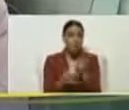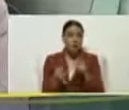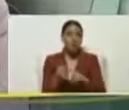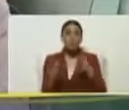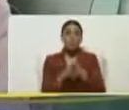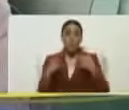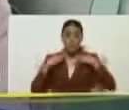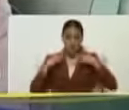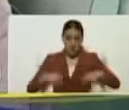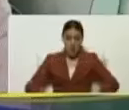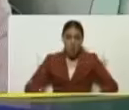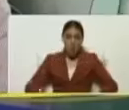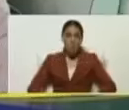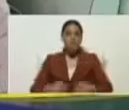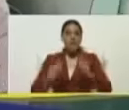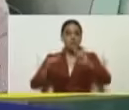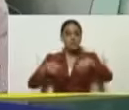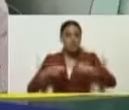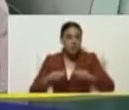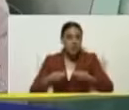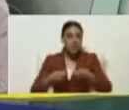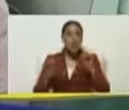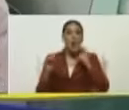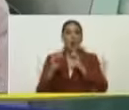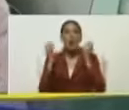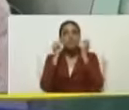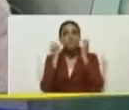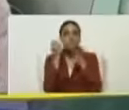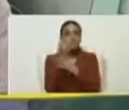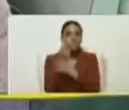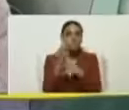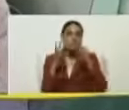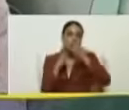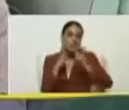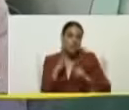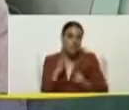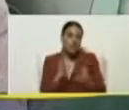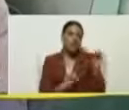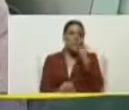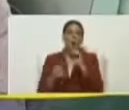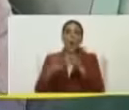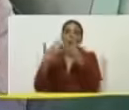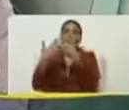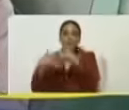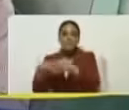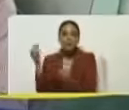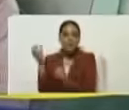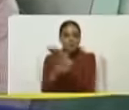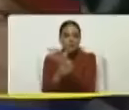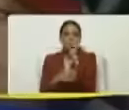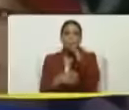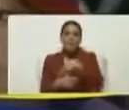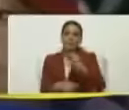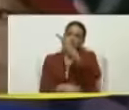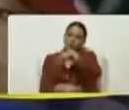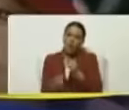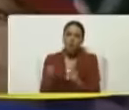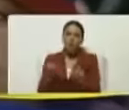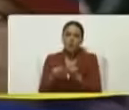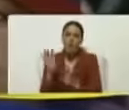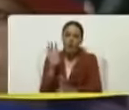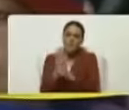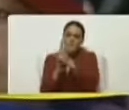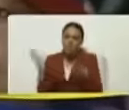textiles, que produzca artesanía, que produzca en la industria, que esté empoderado. Y ese